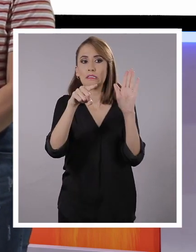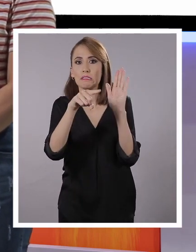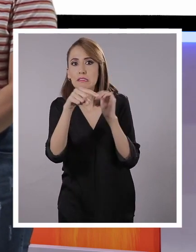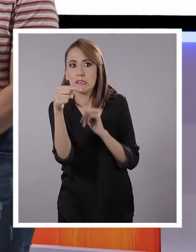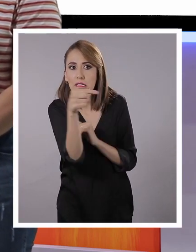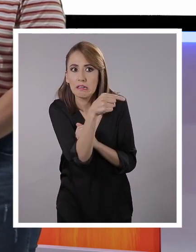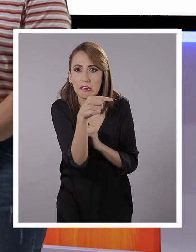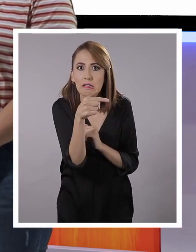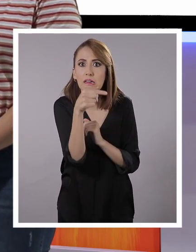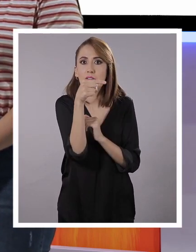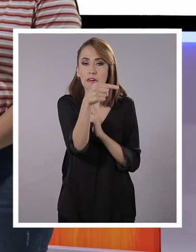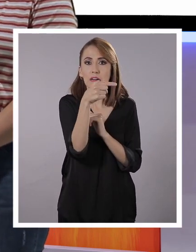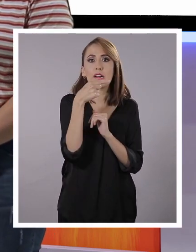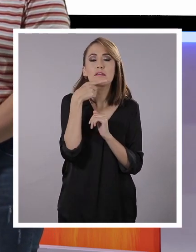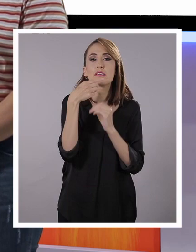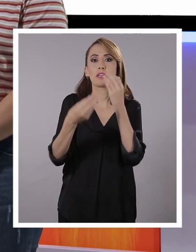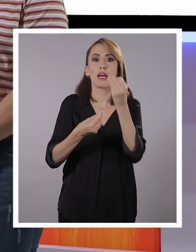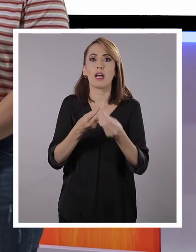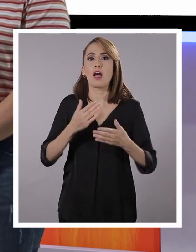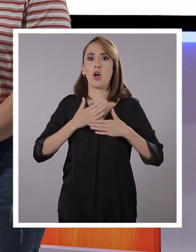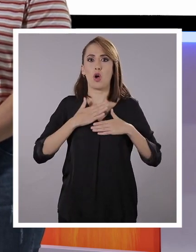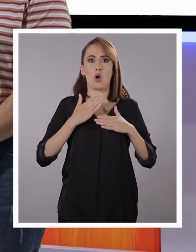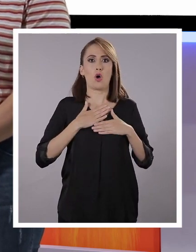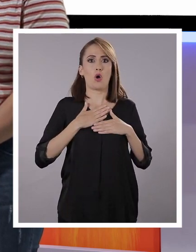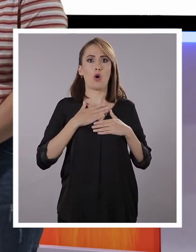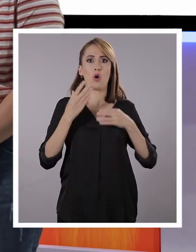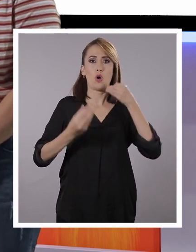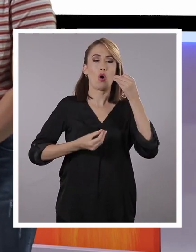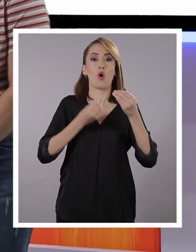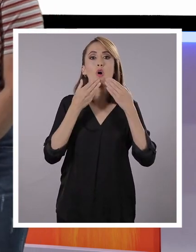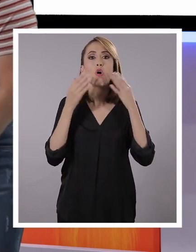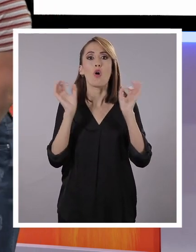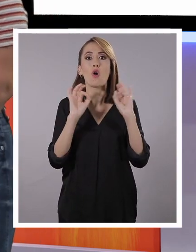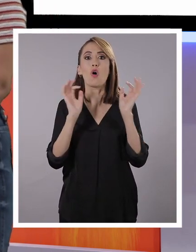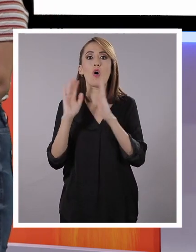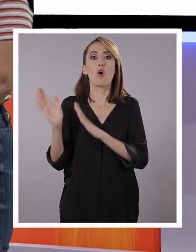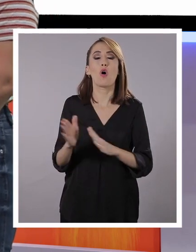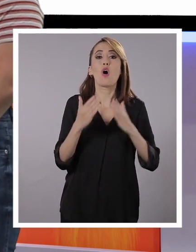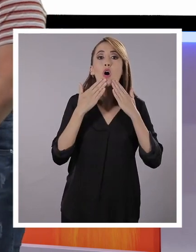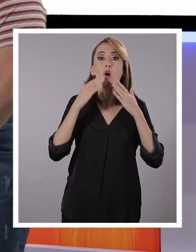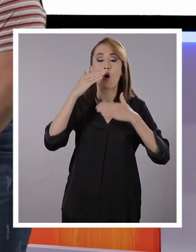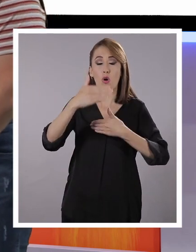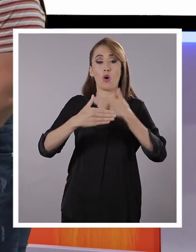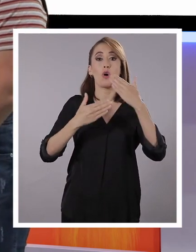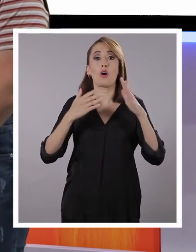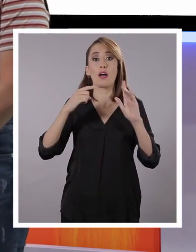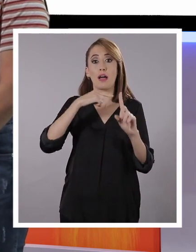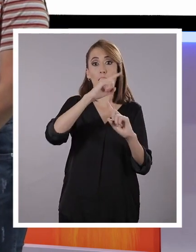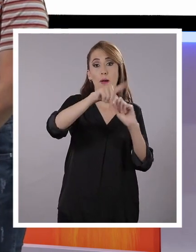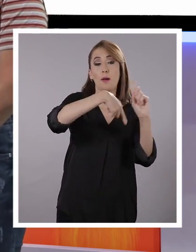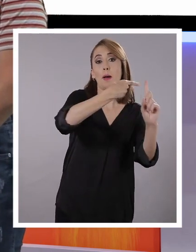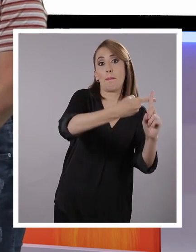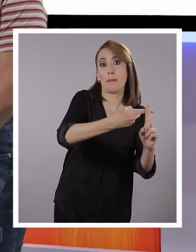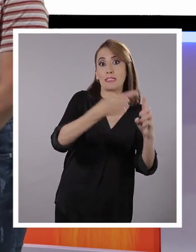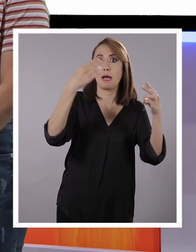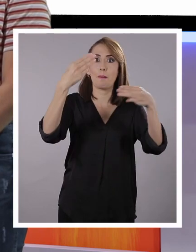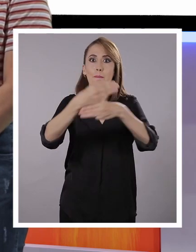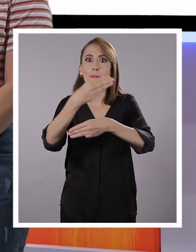hablando de que mi hijo va a ser rey porque yo soy rey. No, vamos a hablar de las sucesiones